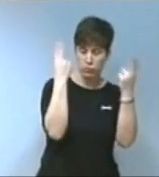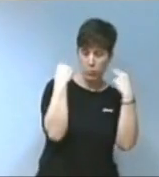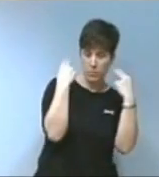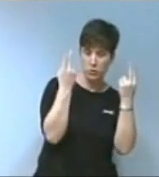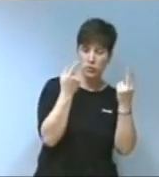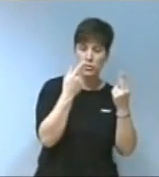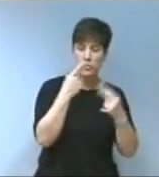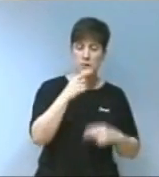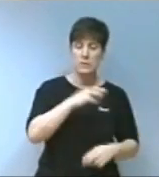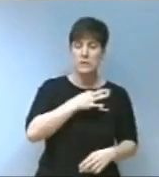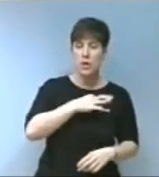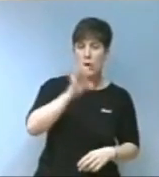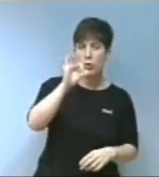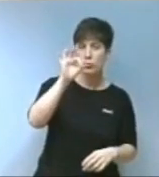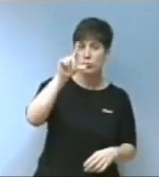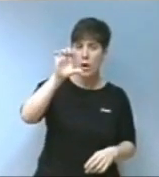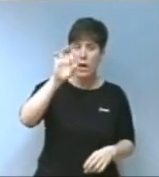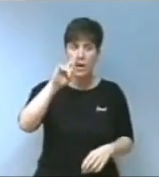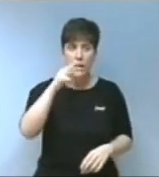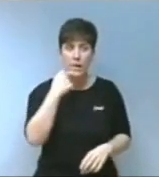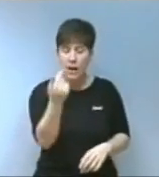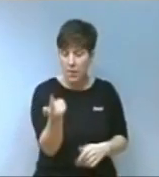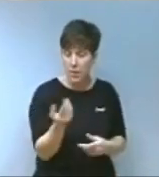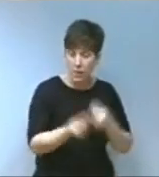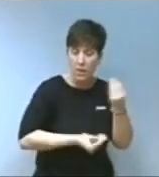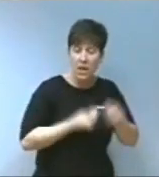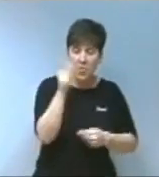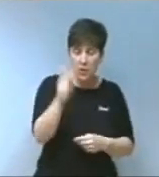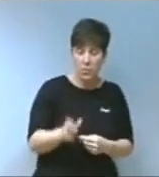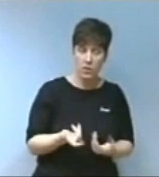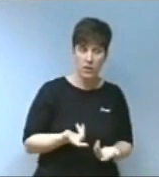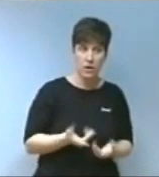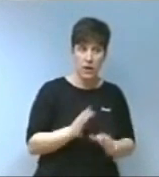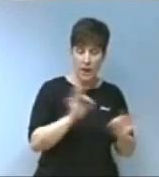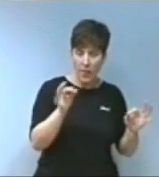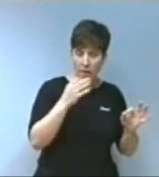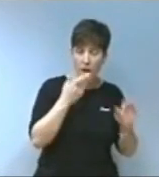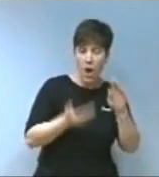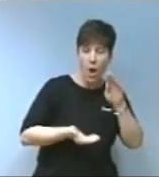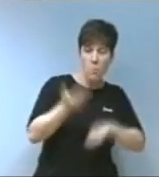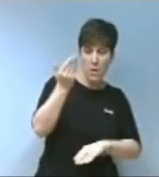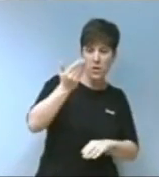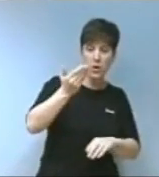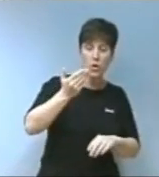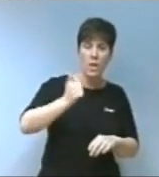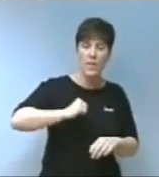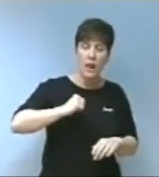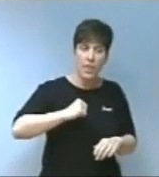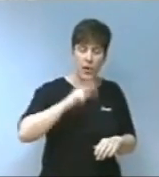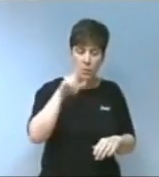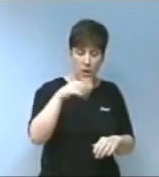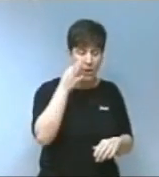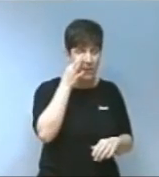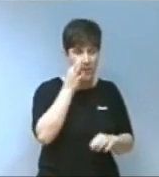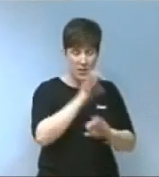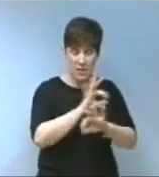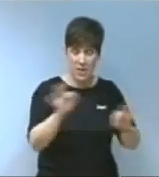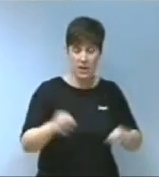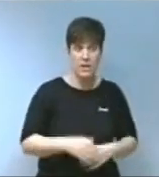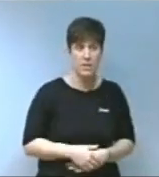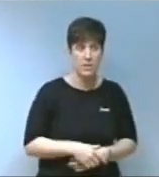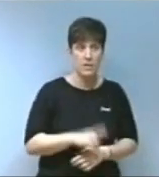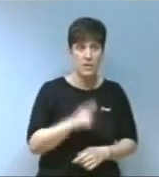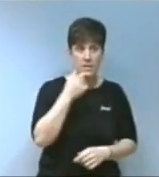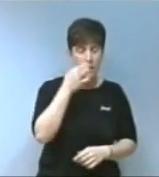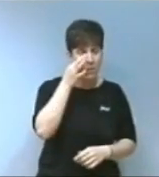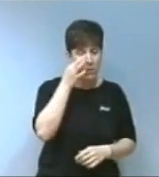qué trajo aquí a volver? Aumento de déficit y más deuda. Es decir, dinero de mentira y más impuestos para los valencianos. Luego nos vendrán